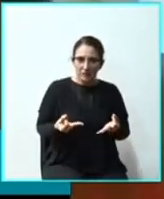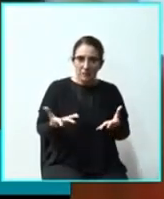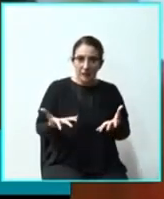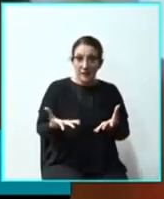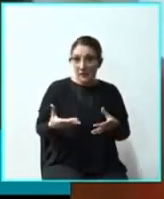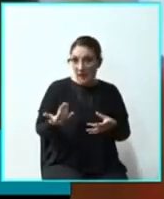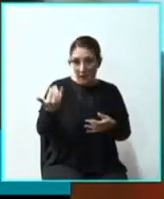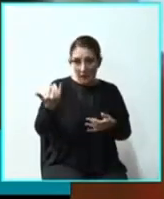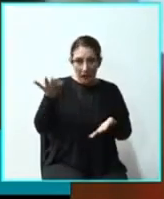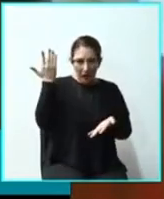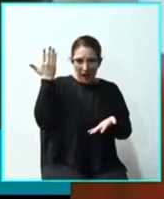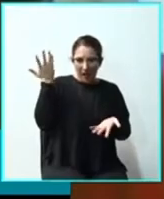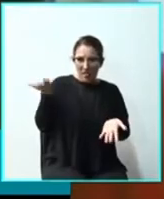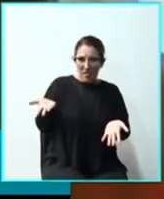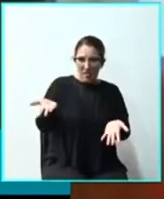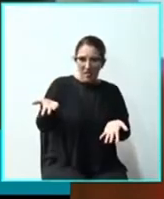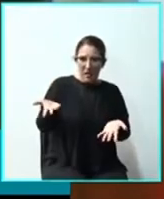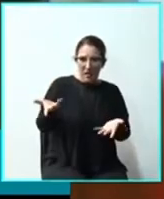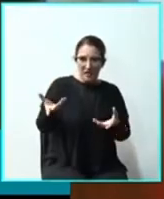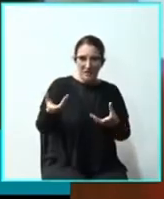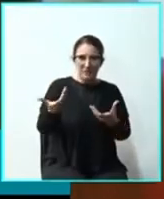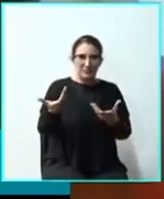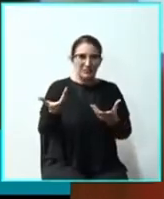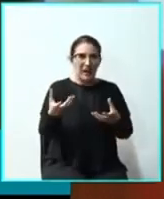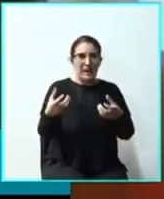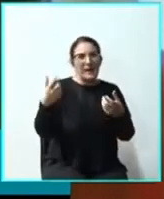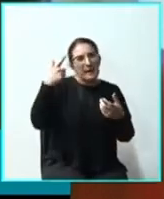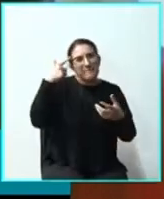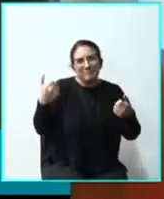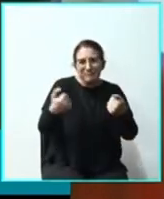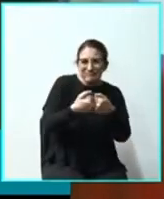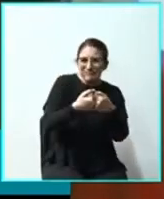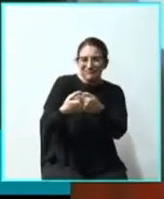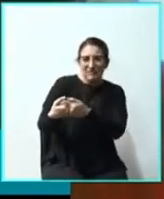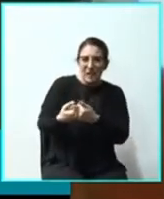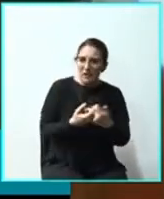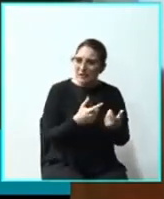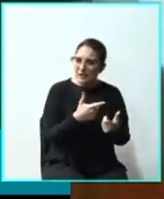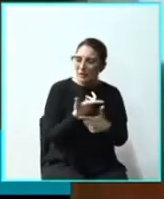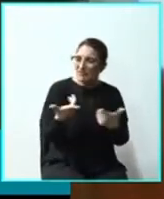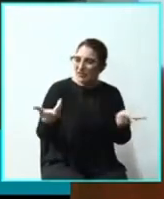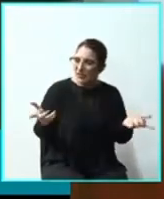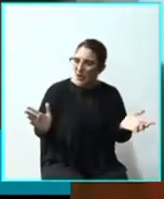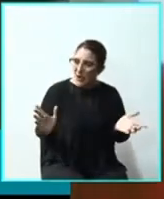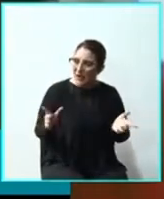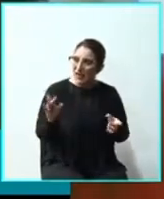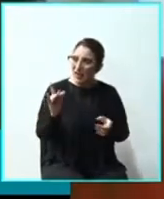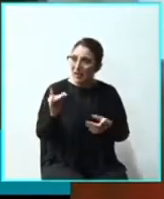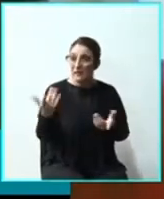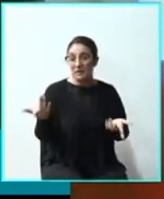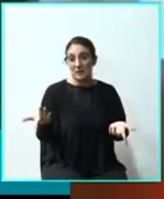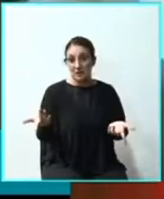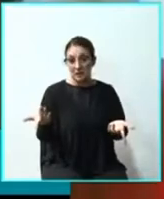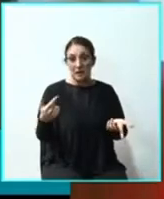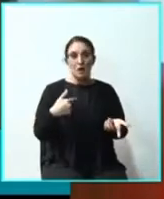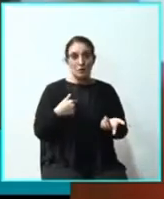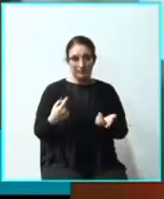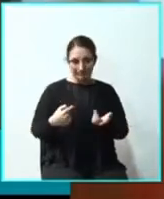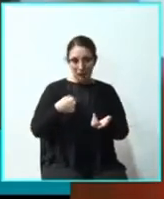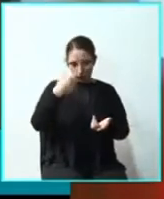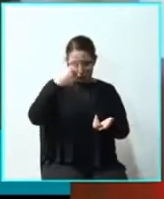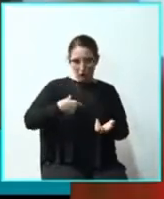existido una incapacidad de construir consensos, y en ese sentido, por supuesto, que soy yo quien encabezado, quien me